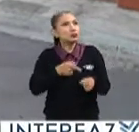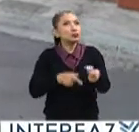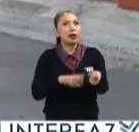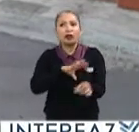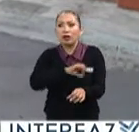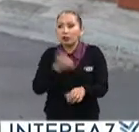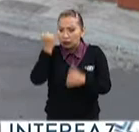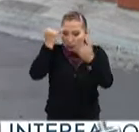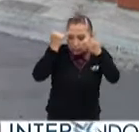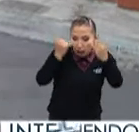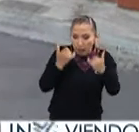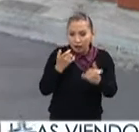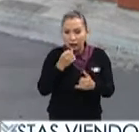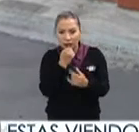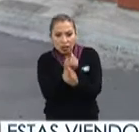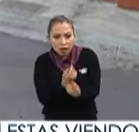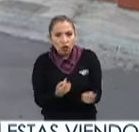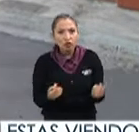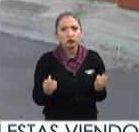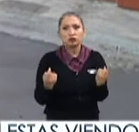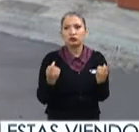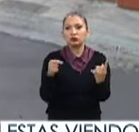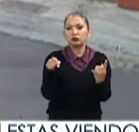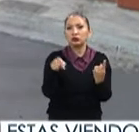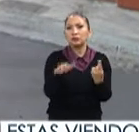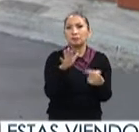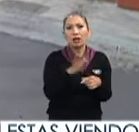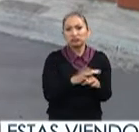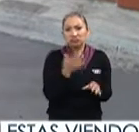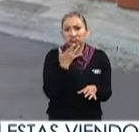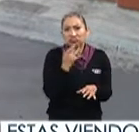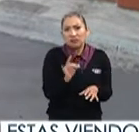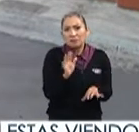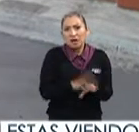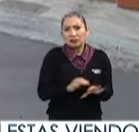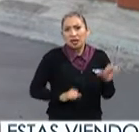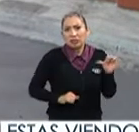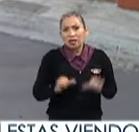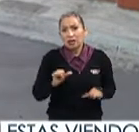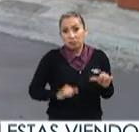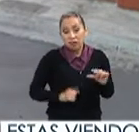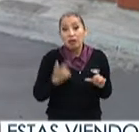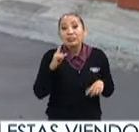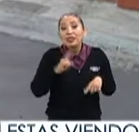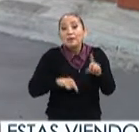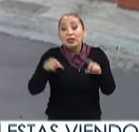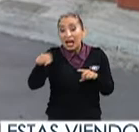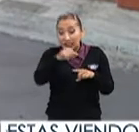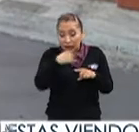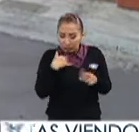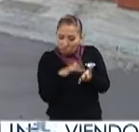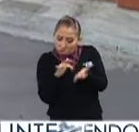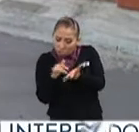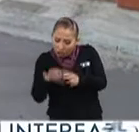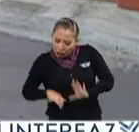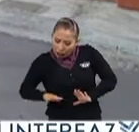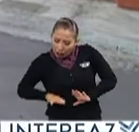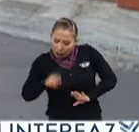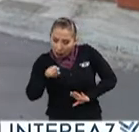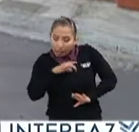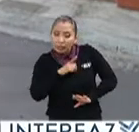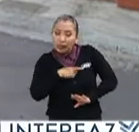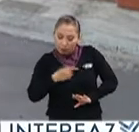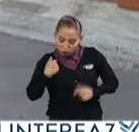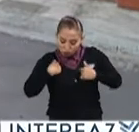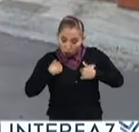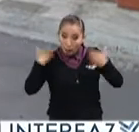gusta innovar, niños que son pues simplemente más activos. En función de todas esas características